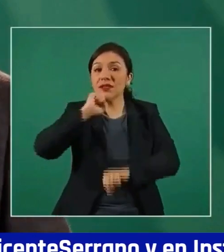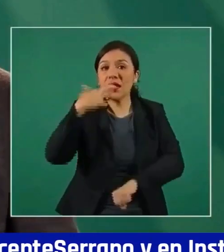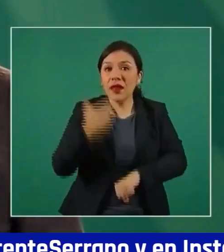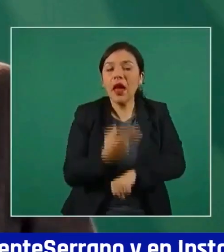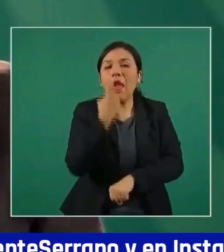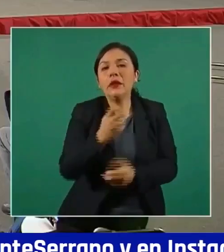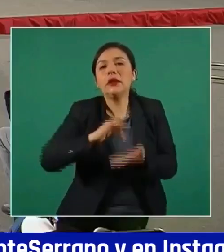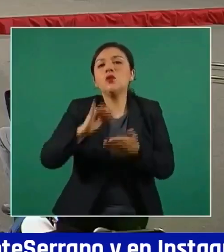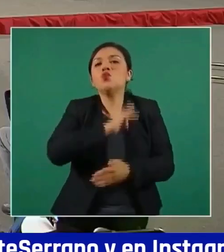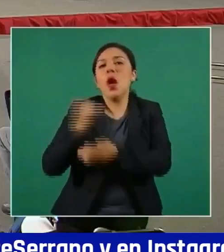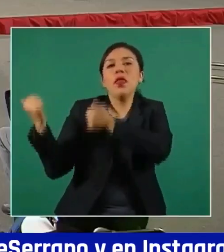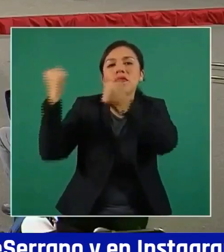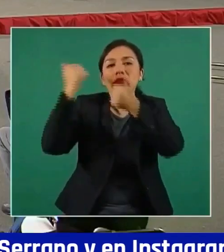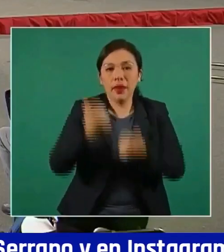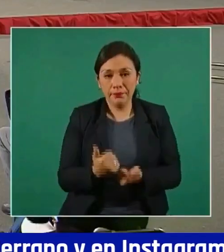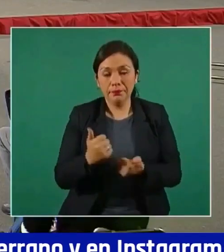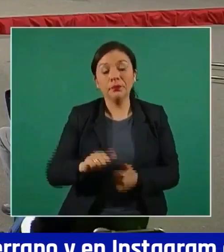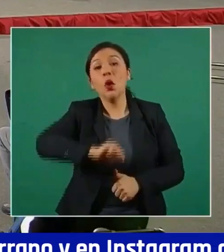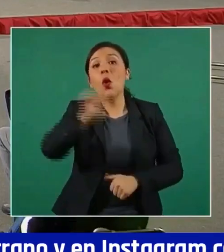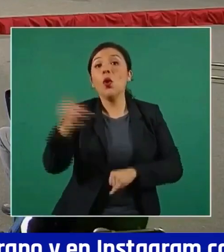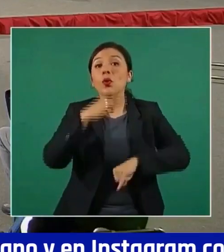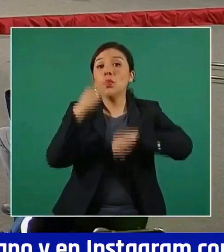Y finalmente, en la siguiente